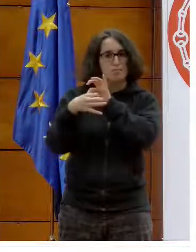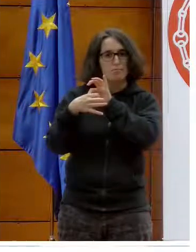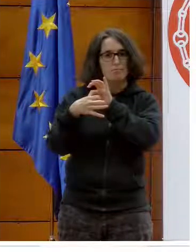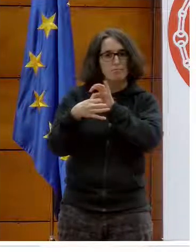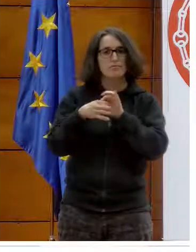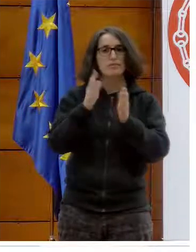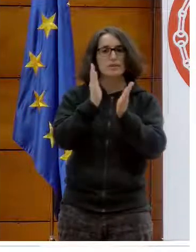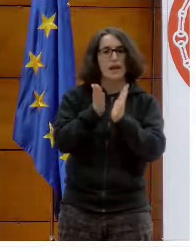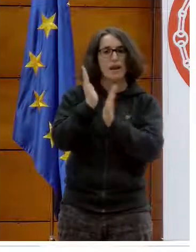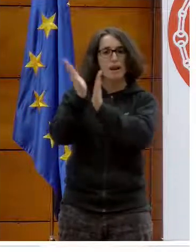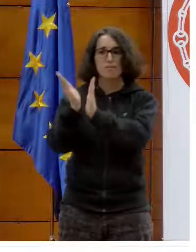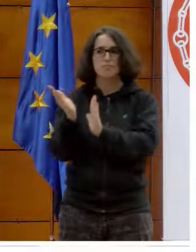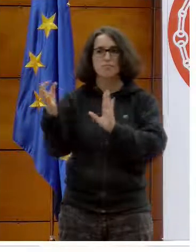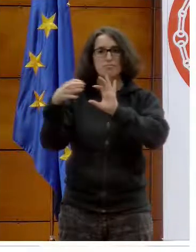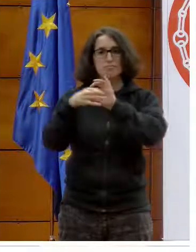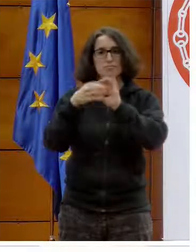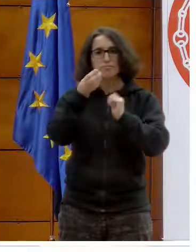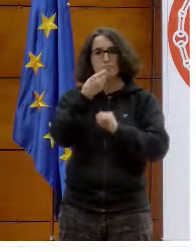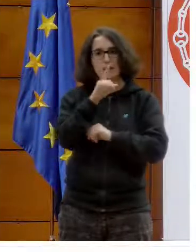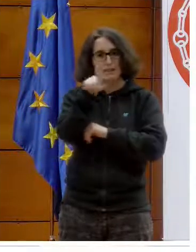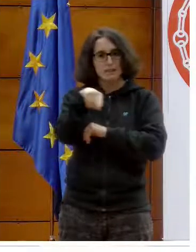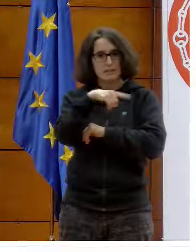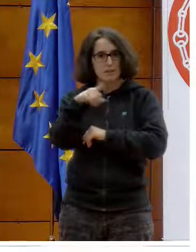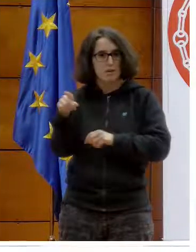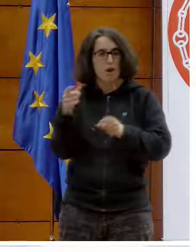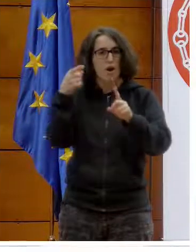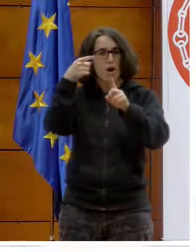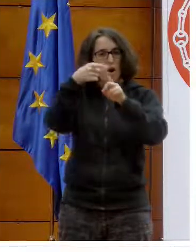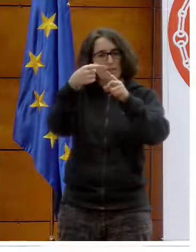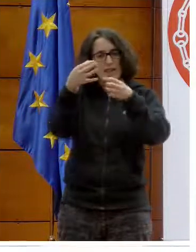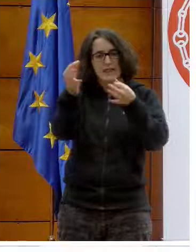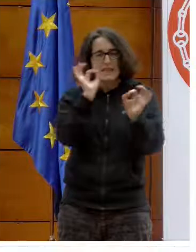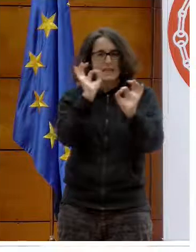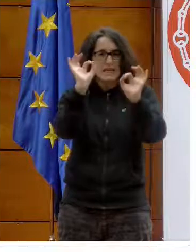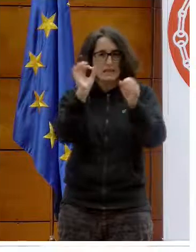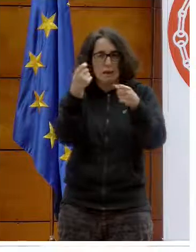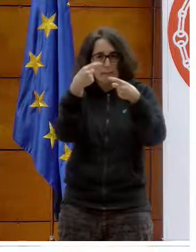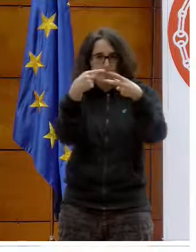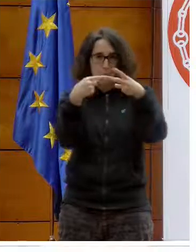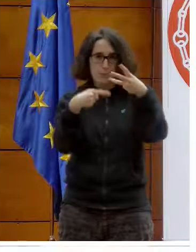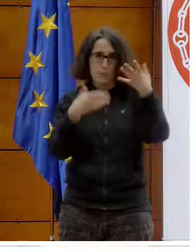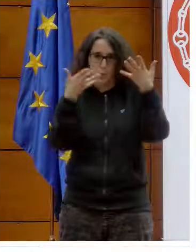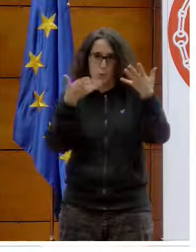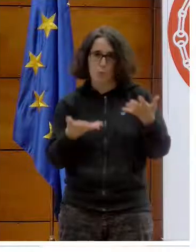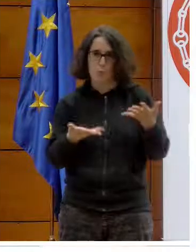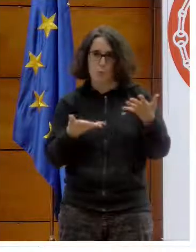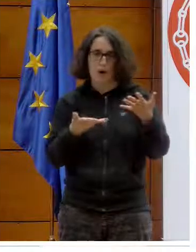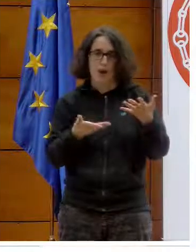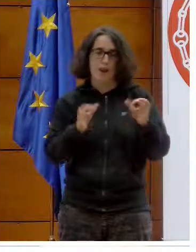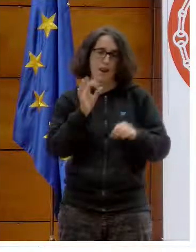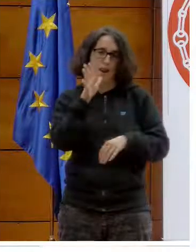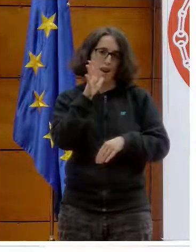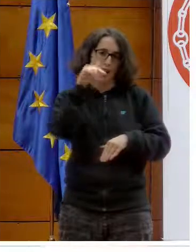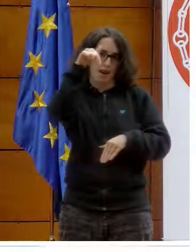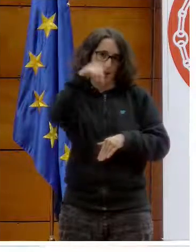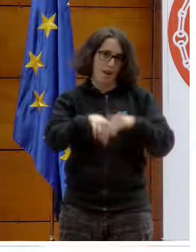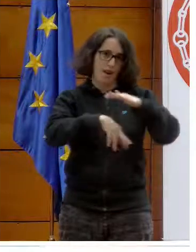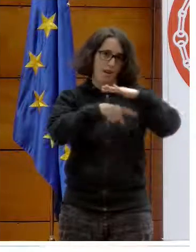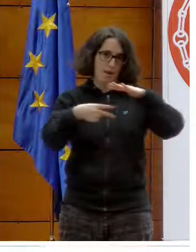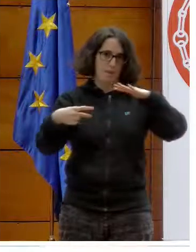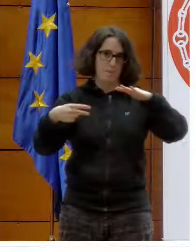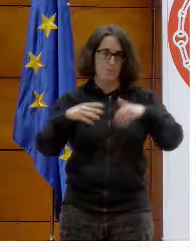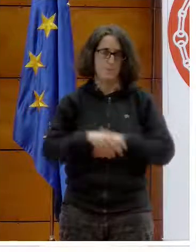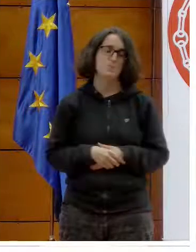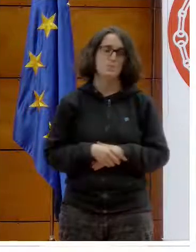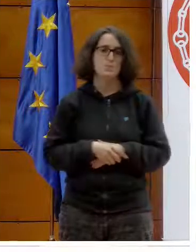caso afirmativo, entonces decidiremos con qué objetivos específicos vamos a trabajar debajo del agua. Determinaremos